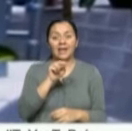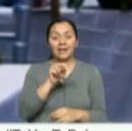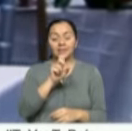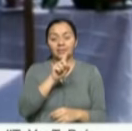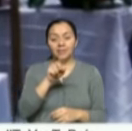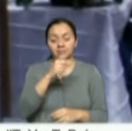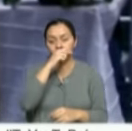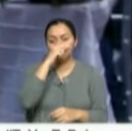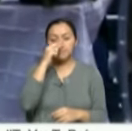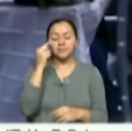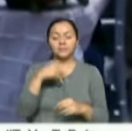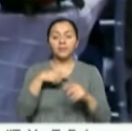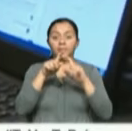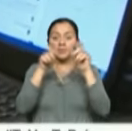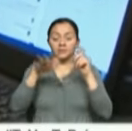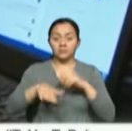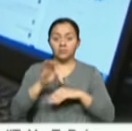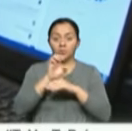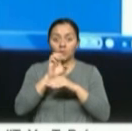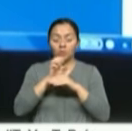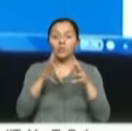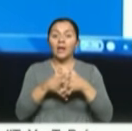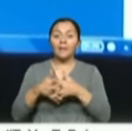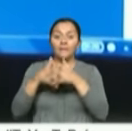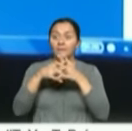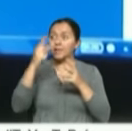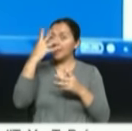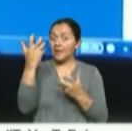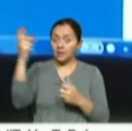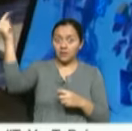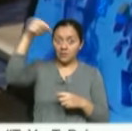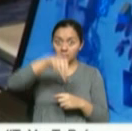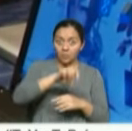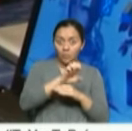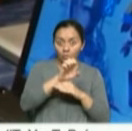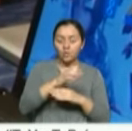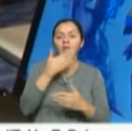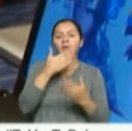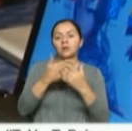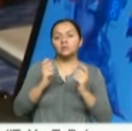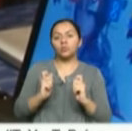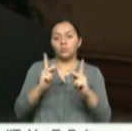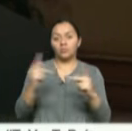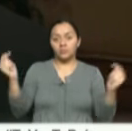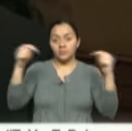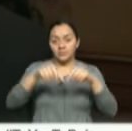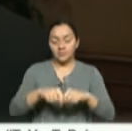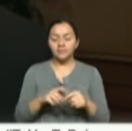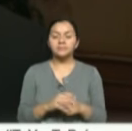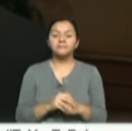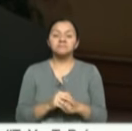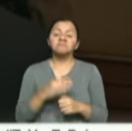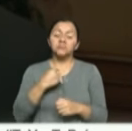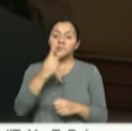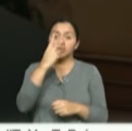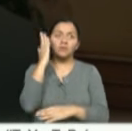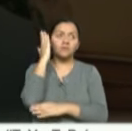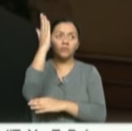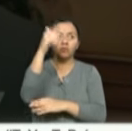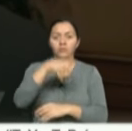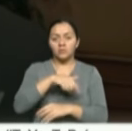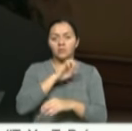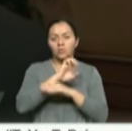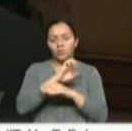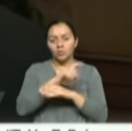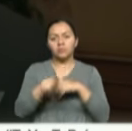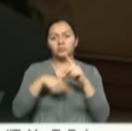ecuatoriano, resaltó la importancia de que empresas americanas conozcan las oportunidades de invertir en el Ecuador. Vemos un futuro muy promisorio para Ecuador, tanto